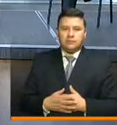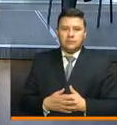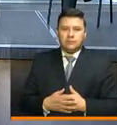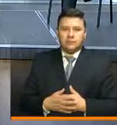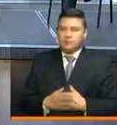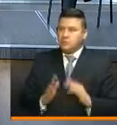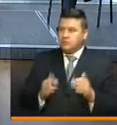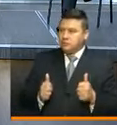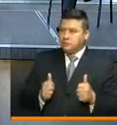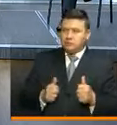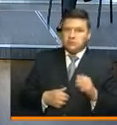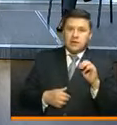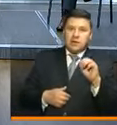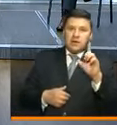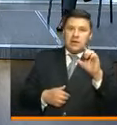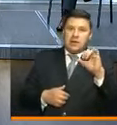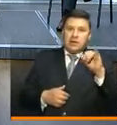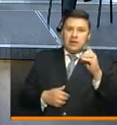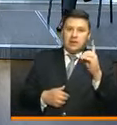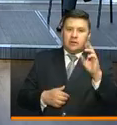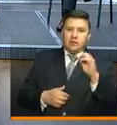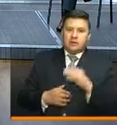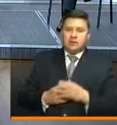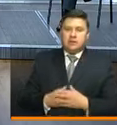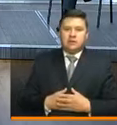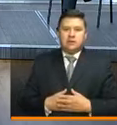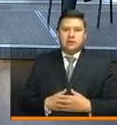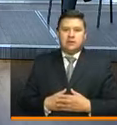Bueno, señor Alejandro.